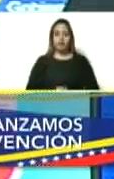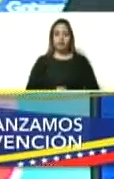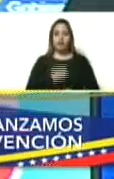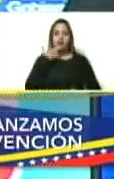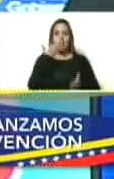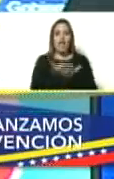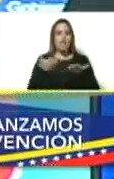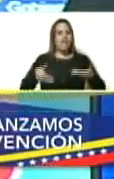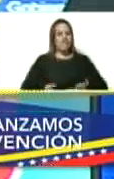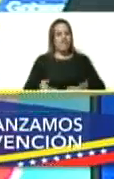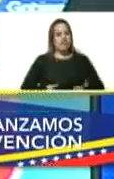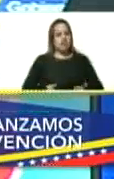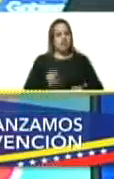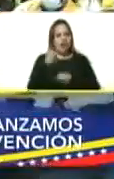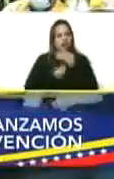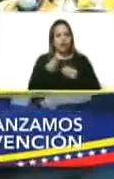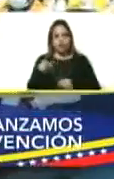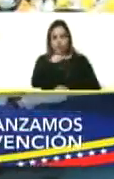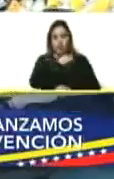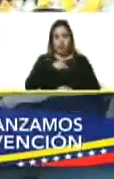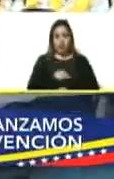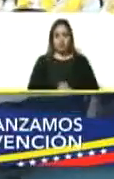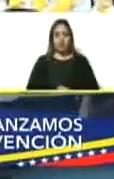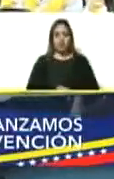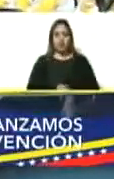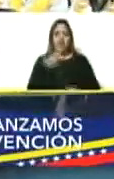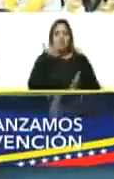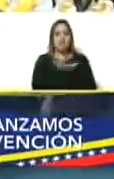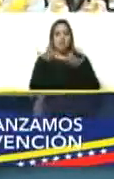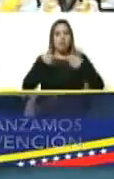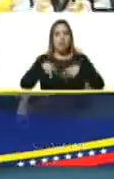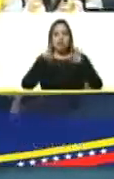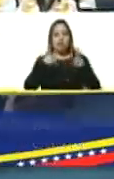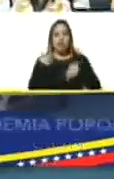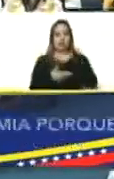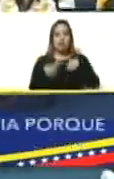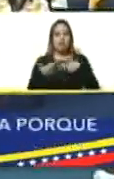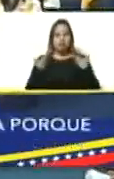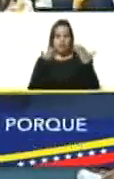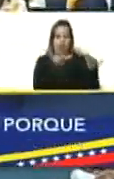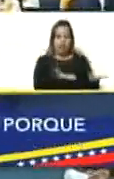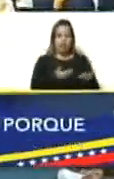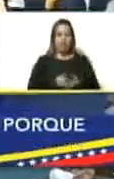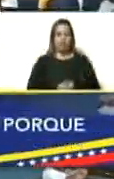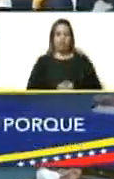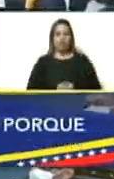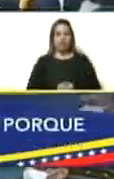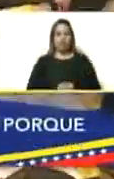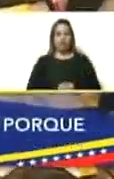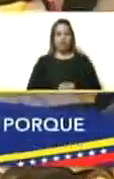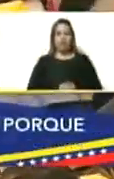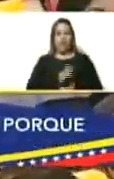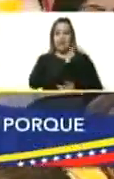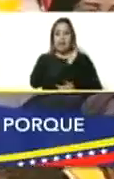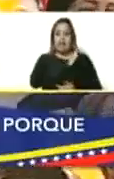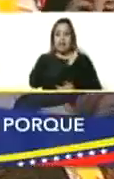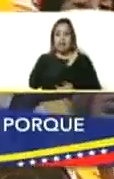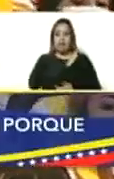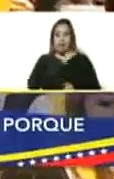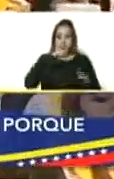gracias al esfuerzo que han hecho, gracias a las oportunidades que la revolución les ha dado para tener acceso a la